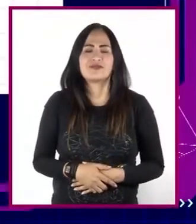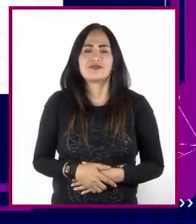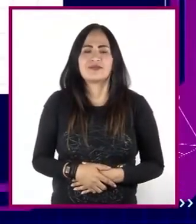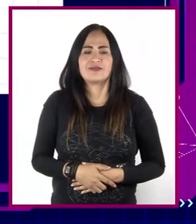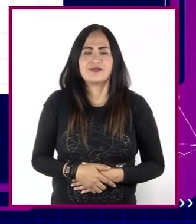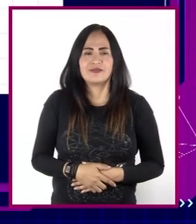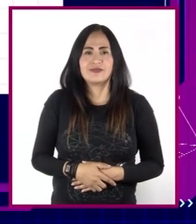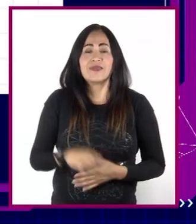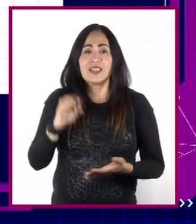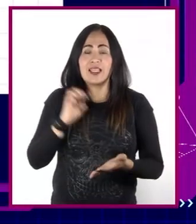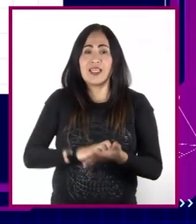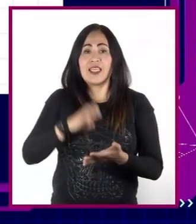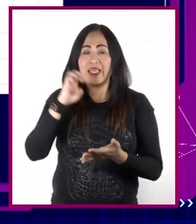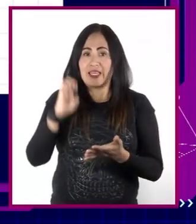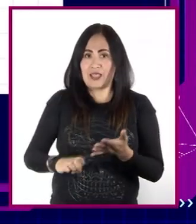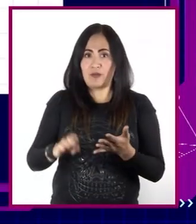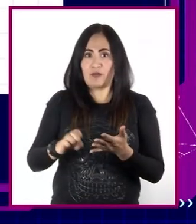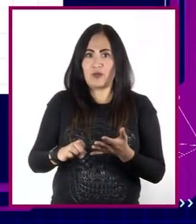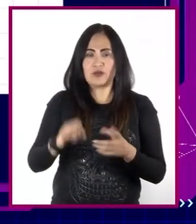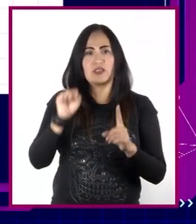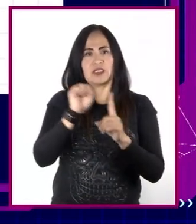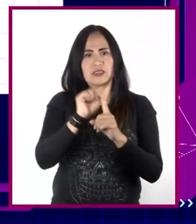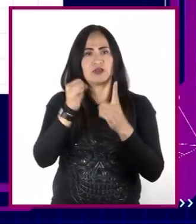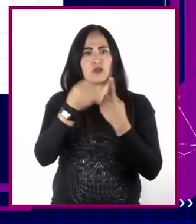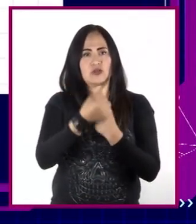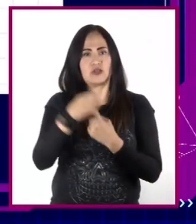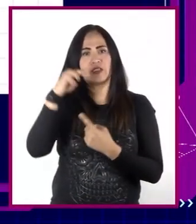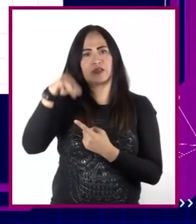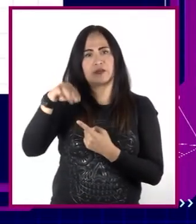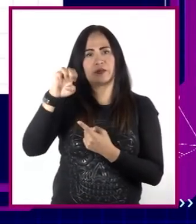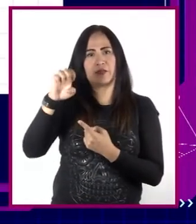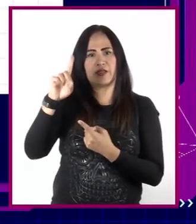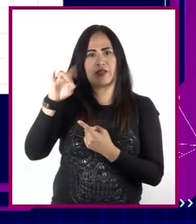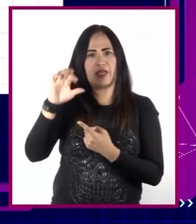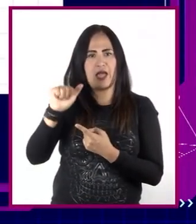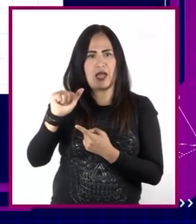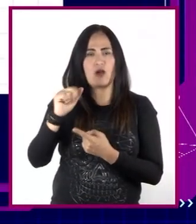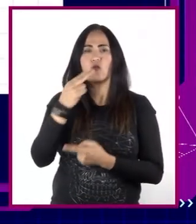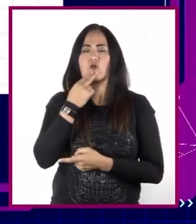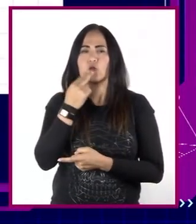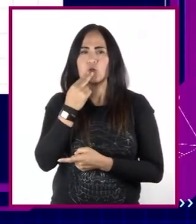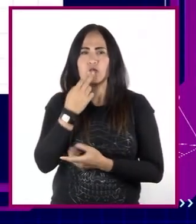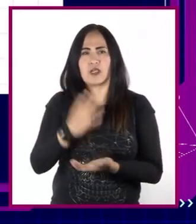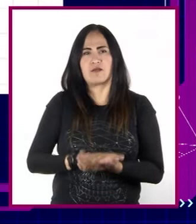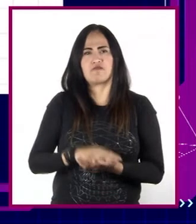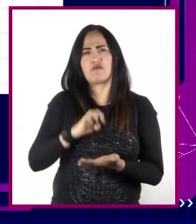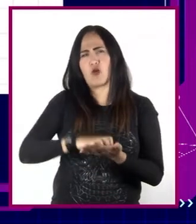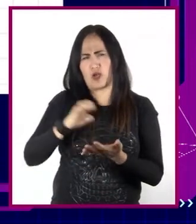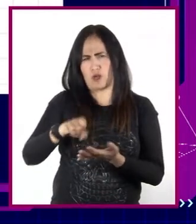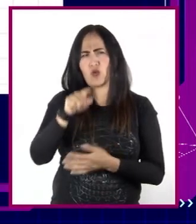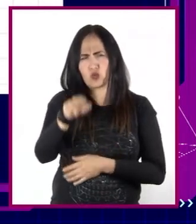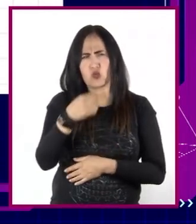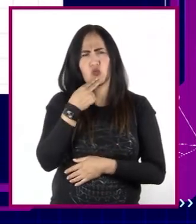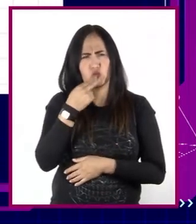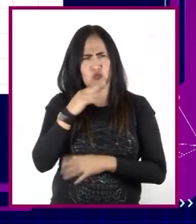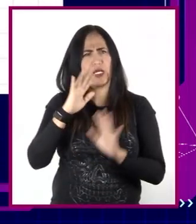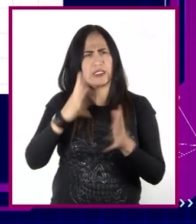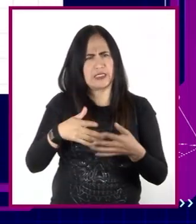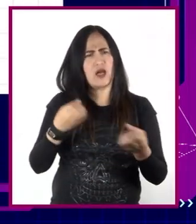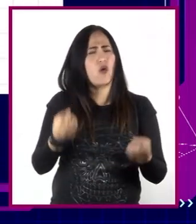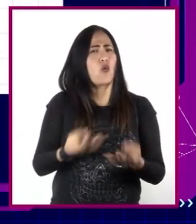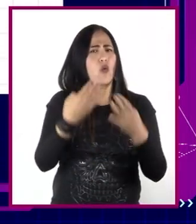Veamos algunos ejemplos de situaciones en las que usamos la media aritmética. Tal vez la has empleado para calcular